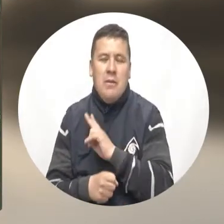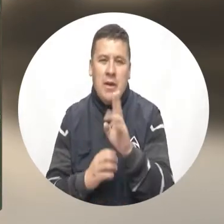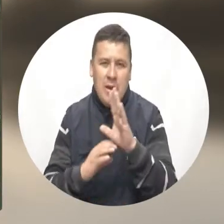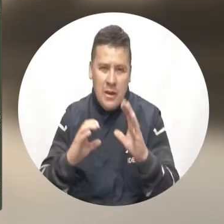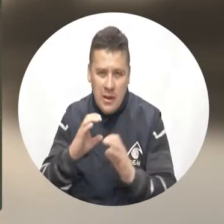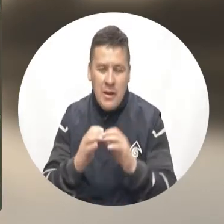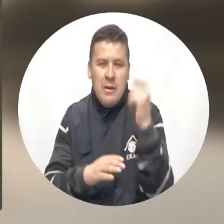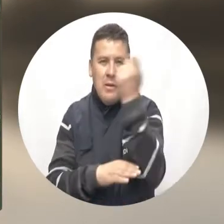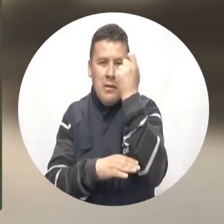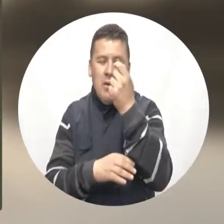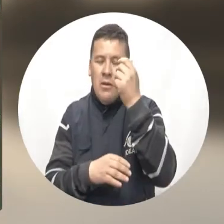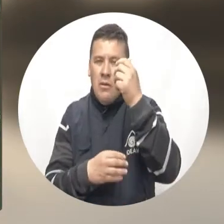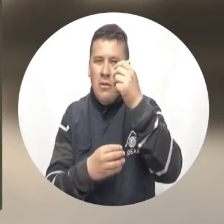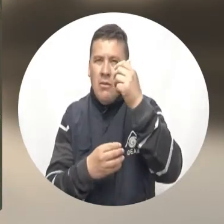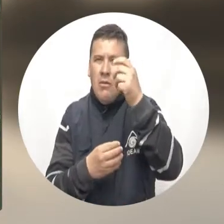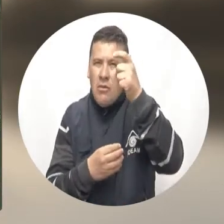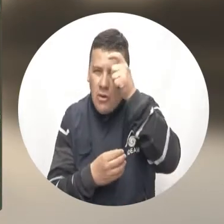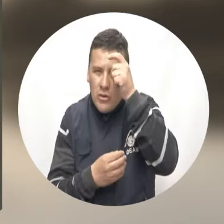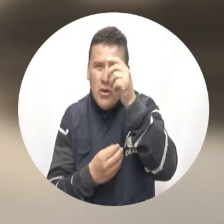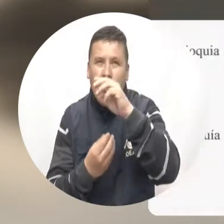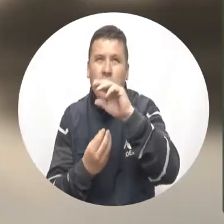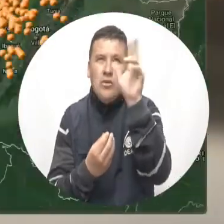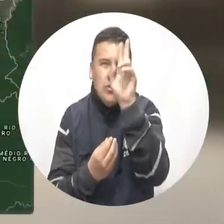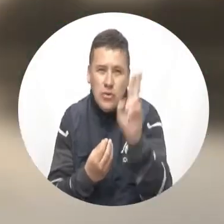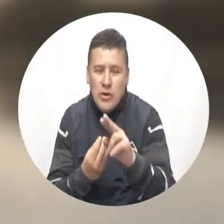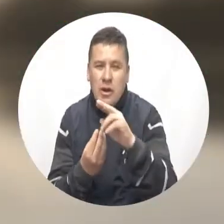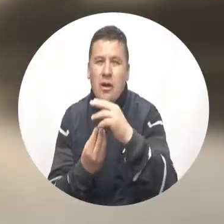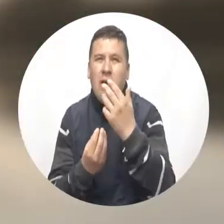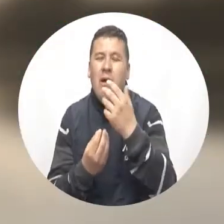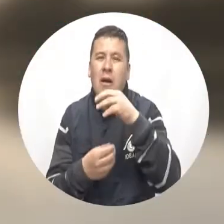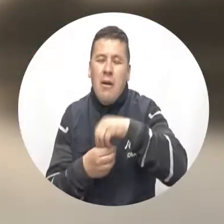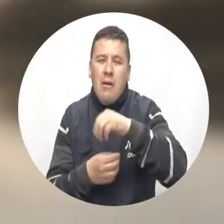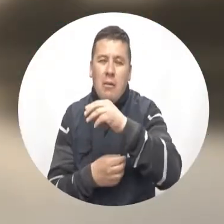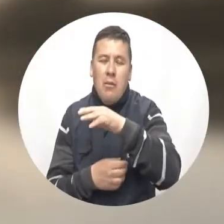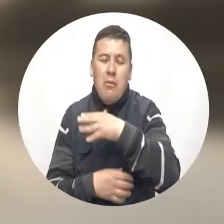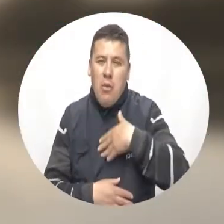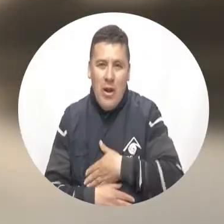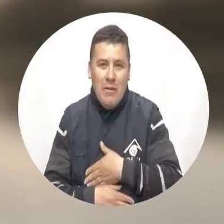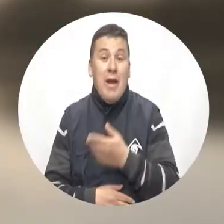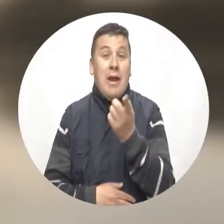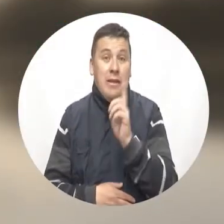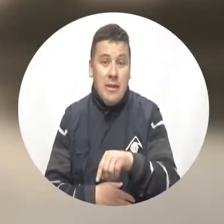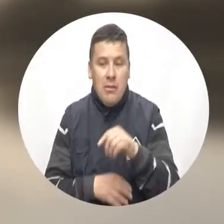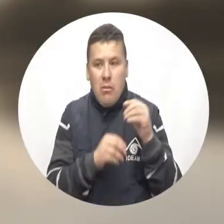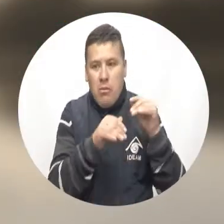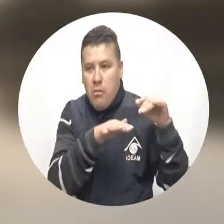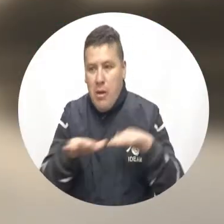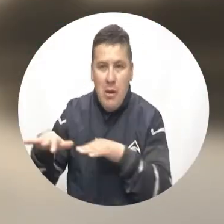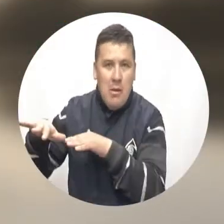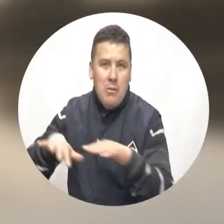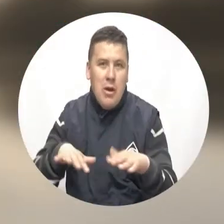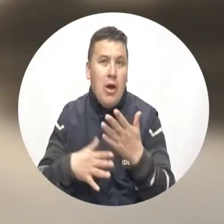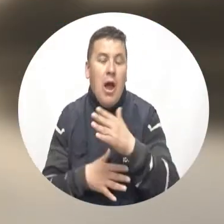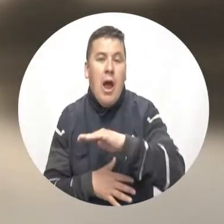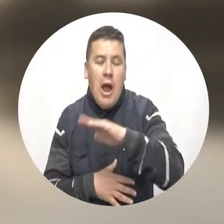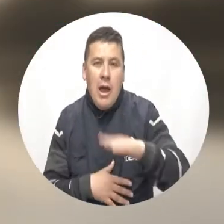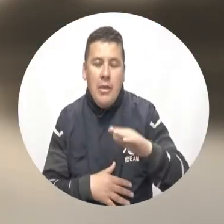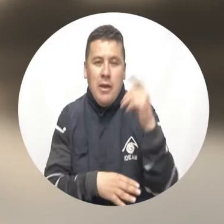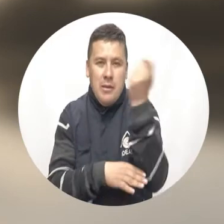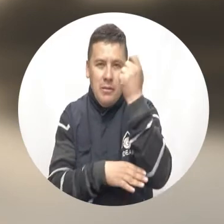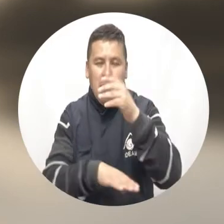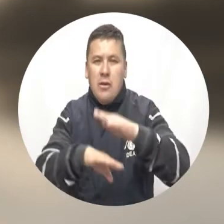del Cauca, Meta, Córdoba, Sucre, Magdalena, Cesar y Bolívar. Alerta roja por deslizamientos en sectores de Antioquia y